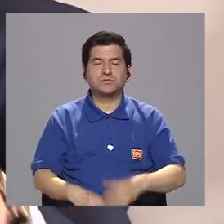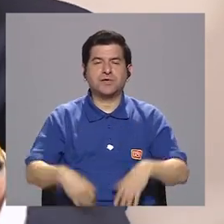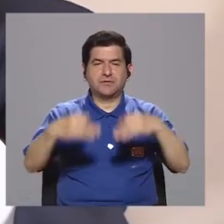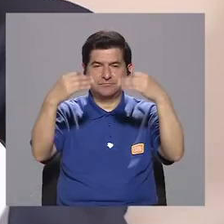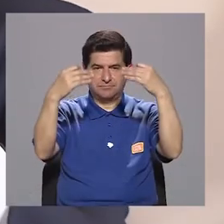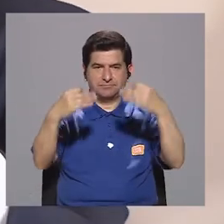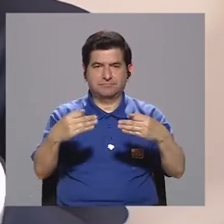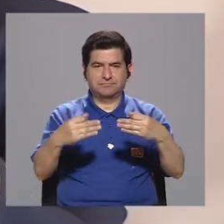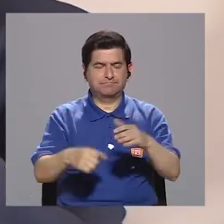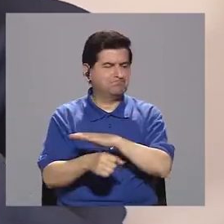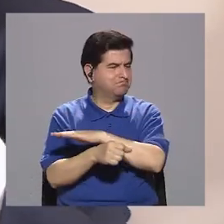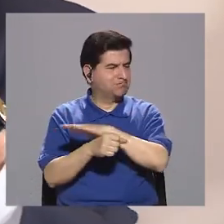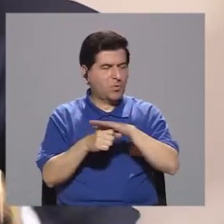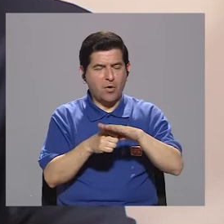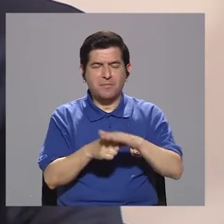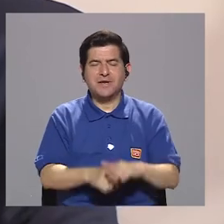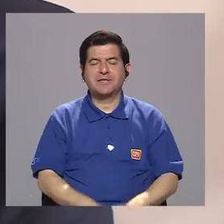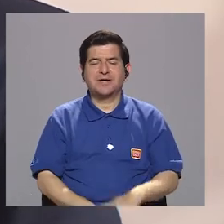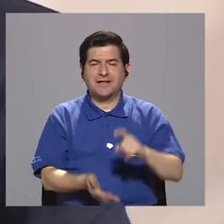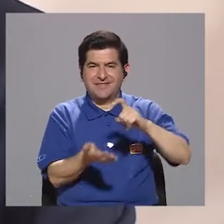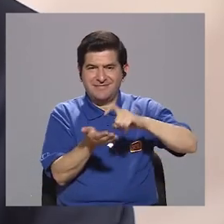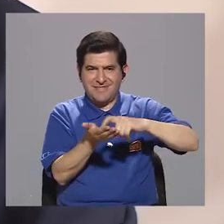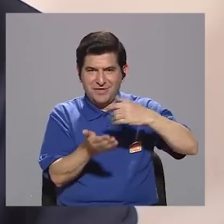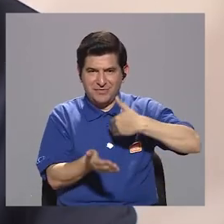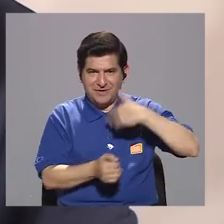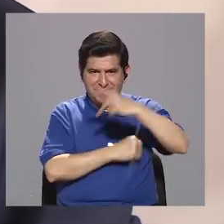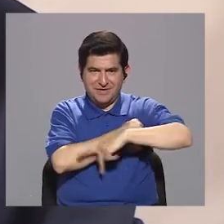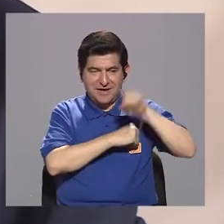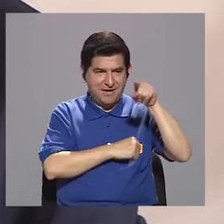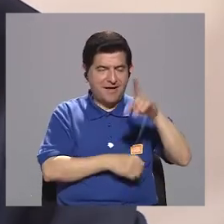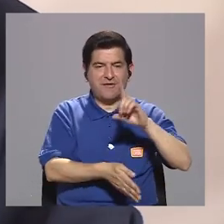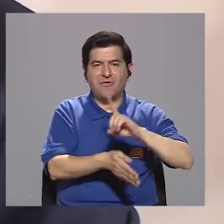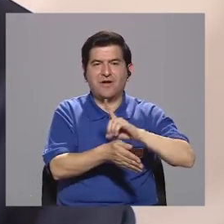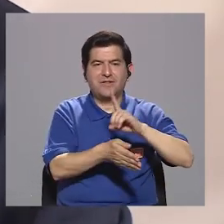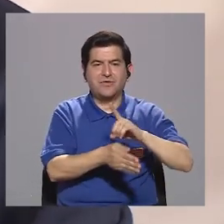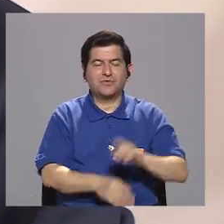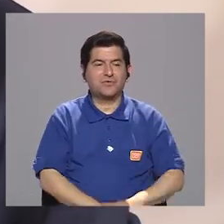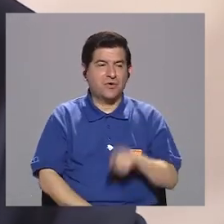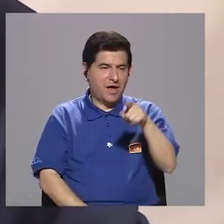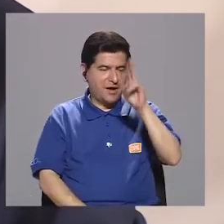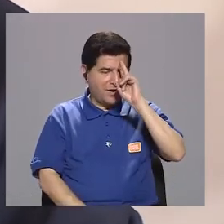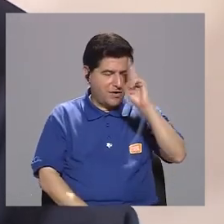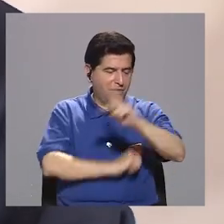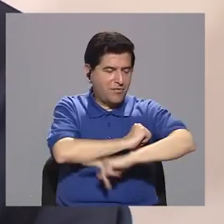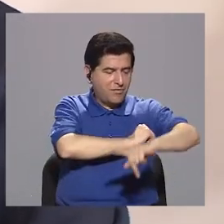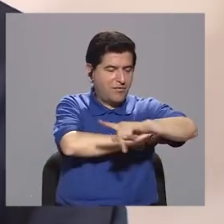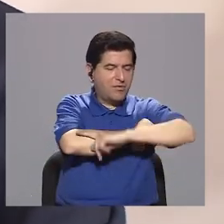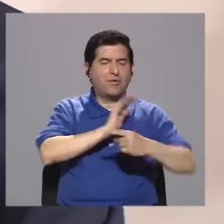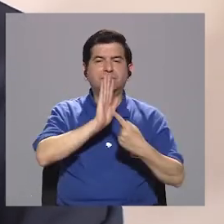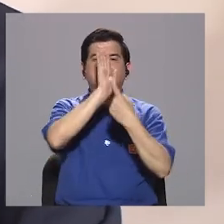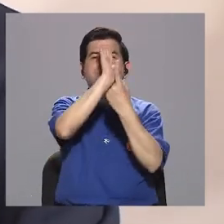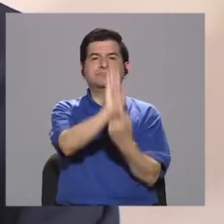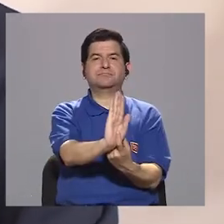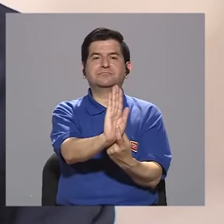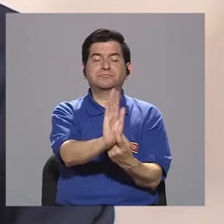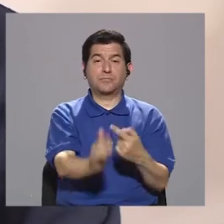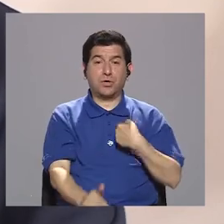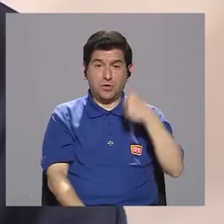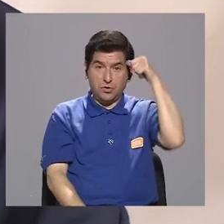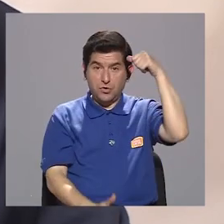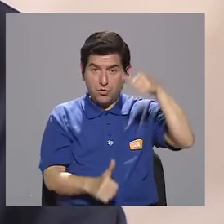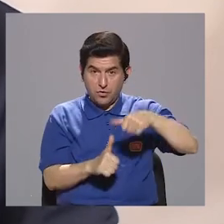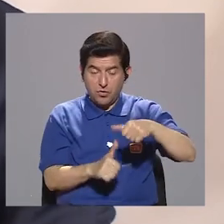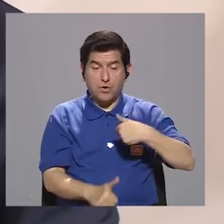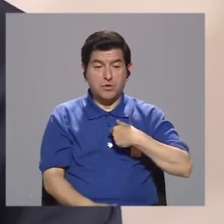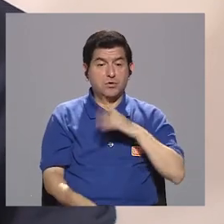era absolutamente una deuda que el país tenía con el doctor el hacerlo benemérito de la patria. Y yo recuerdo que a